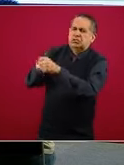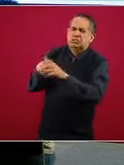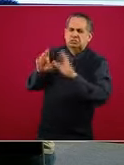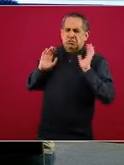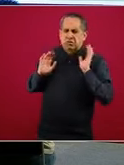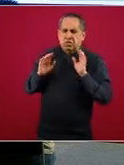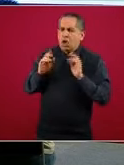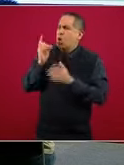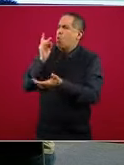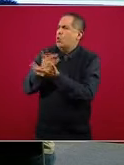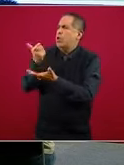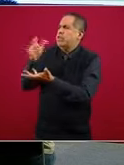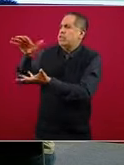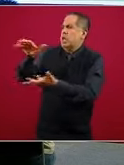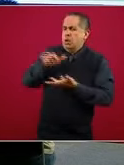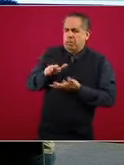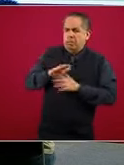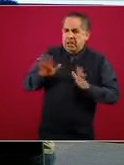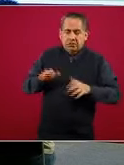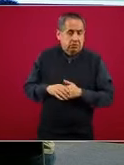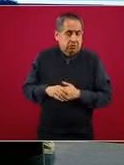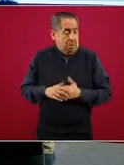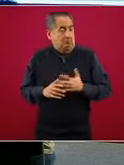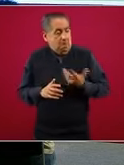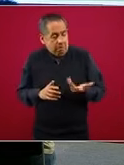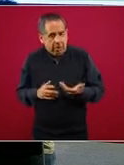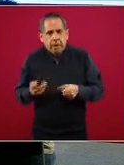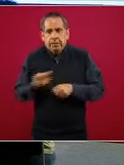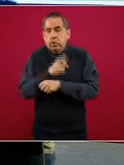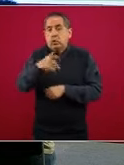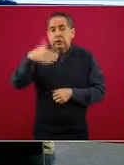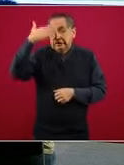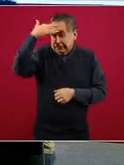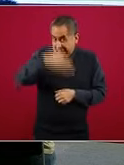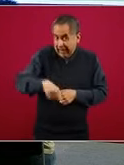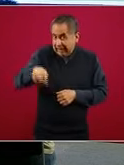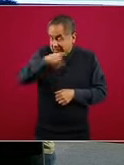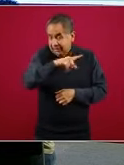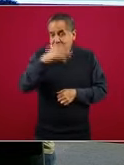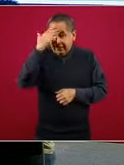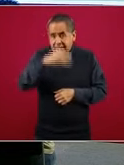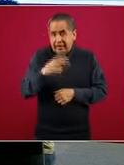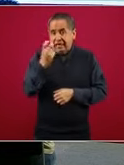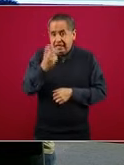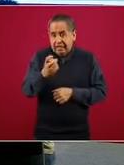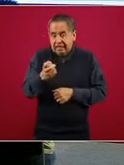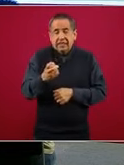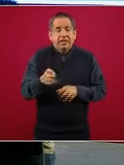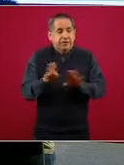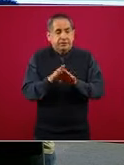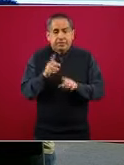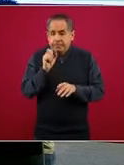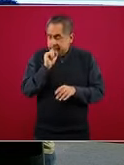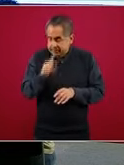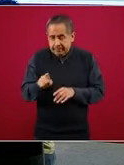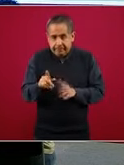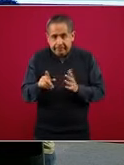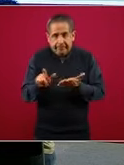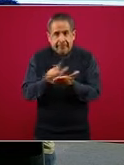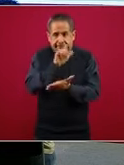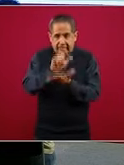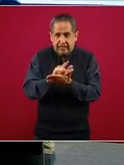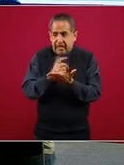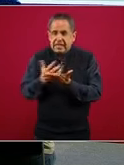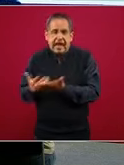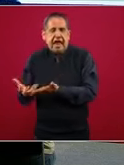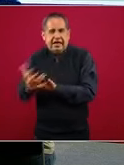solo denos el dinero. Y saben ustedes perfectamente que exactamente como se dispone en la Ley de